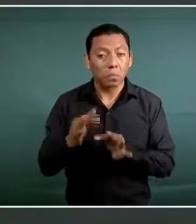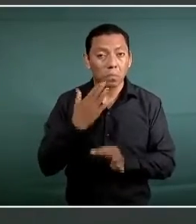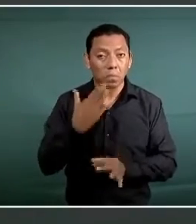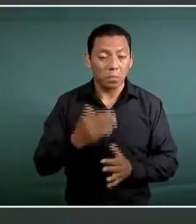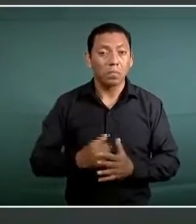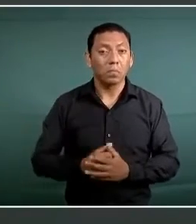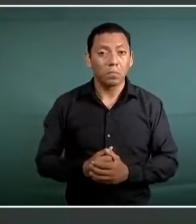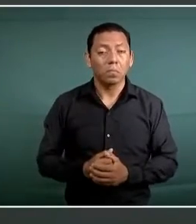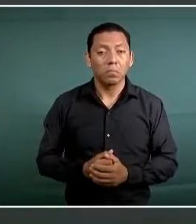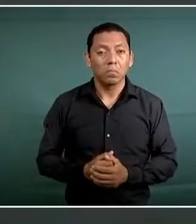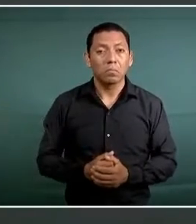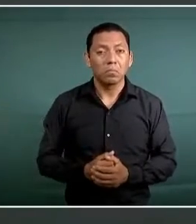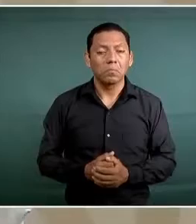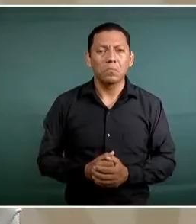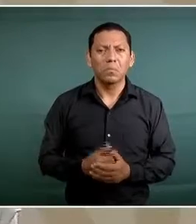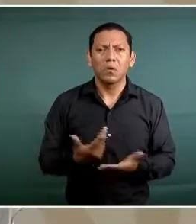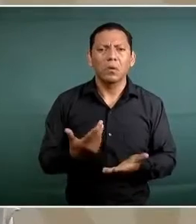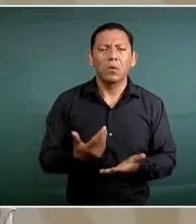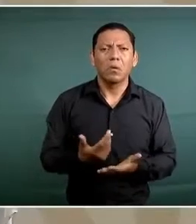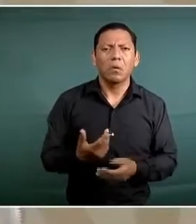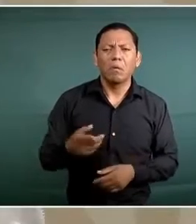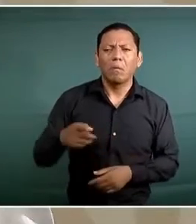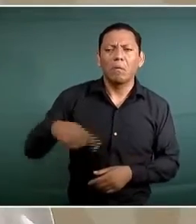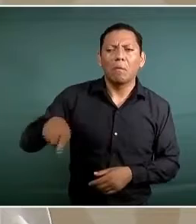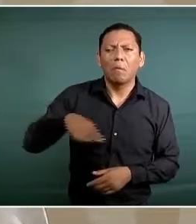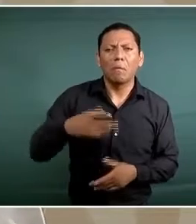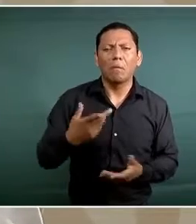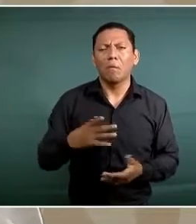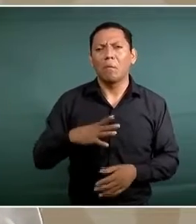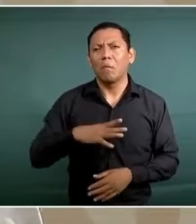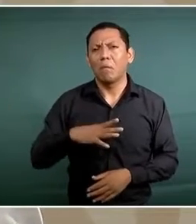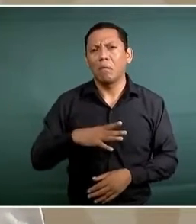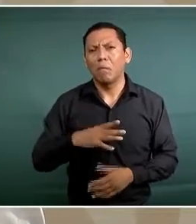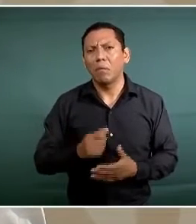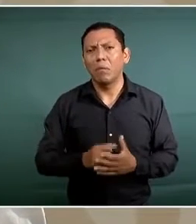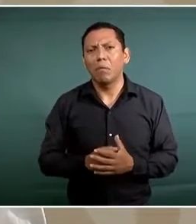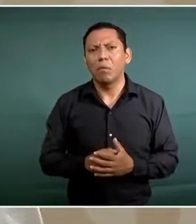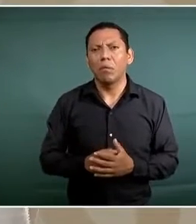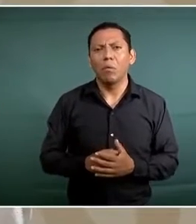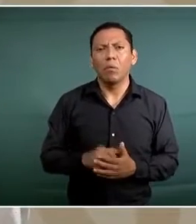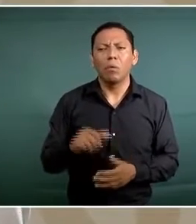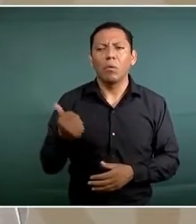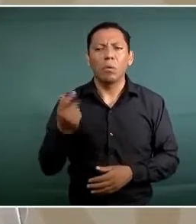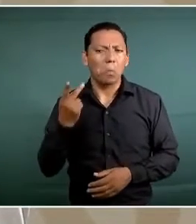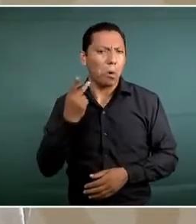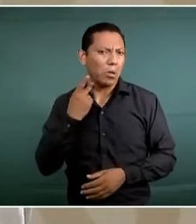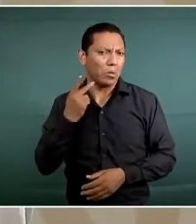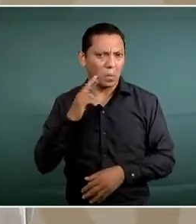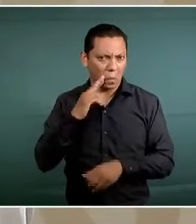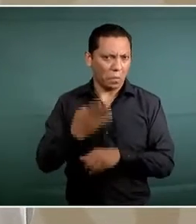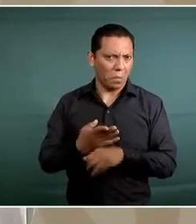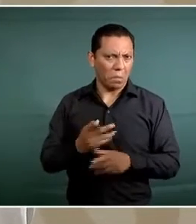no fueron los políticos